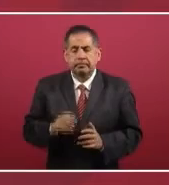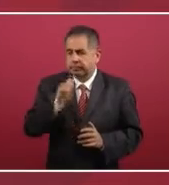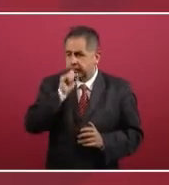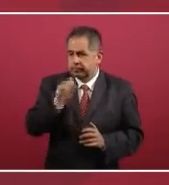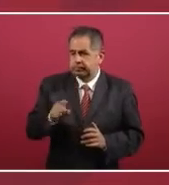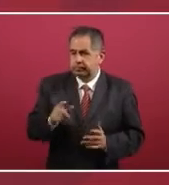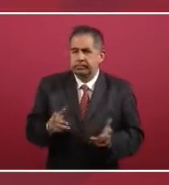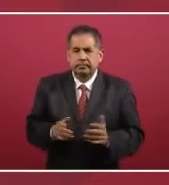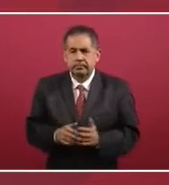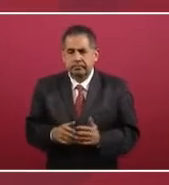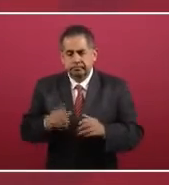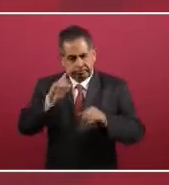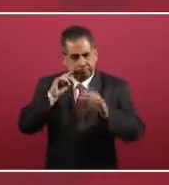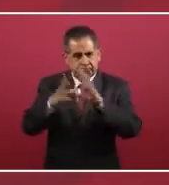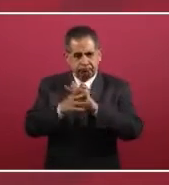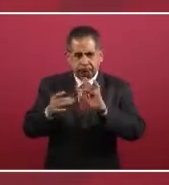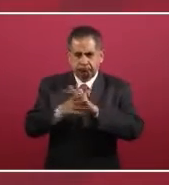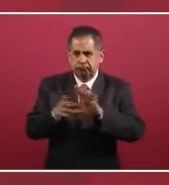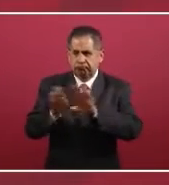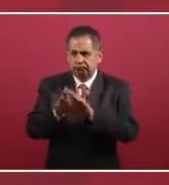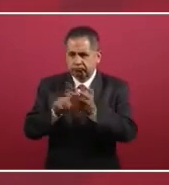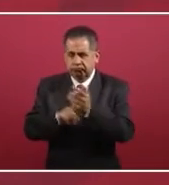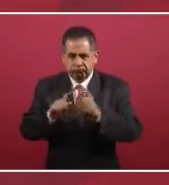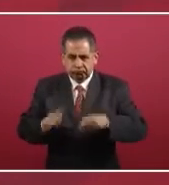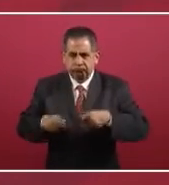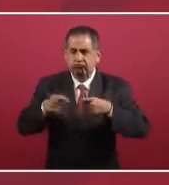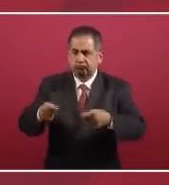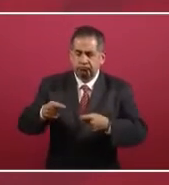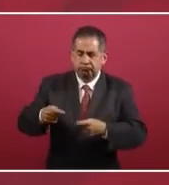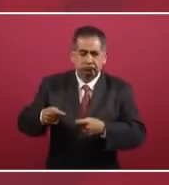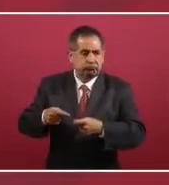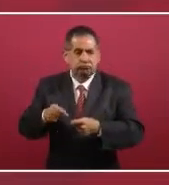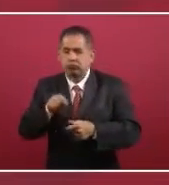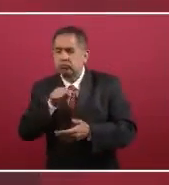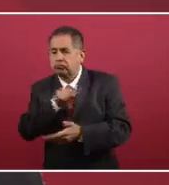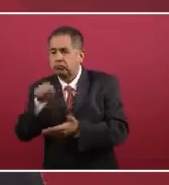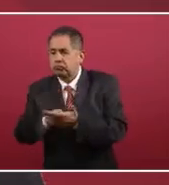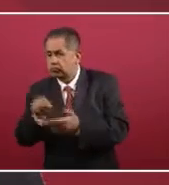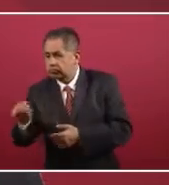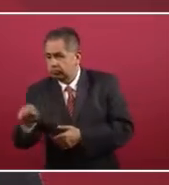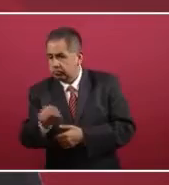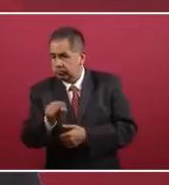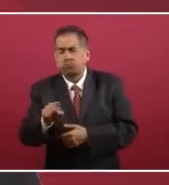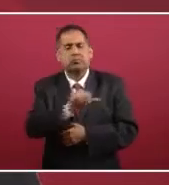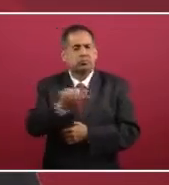que se vayan garantizando espacios a las mujeres,